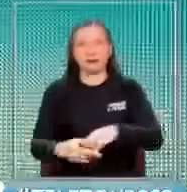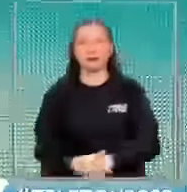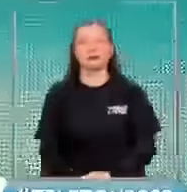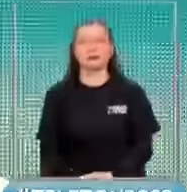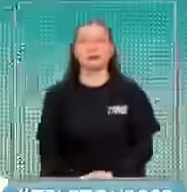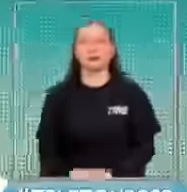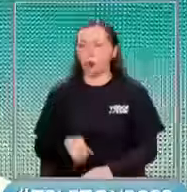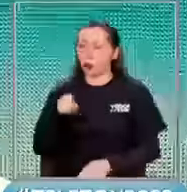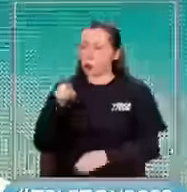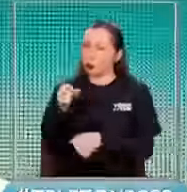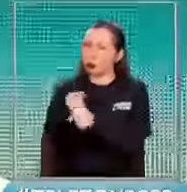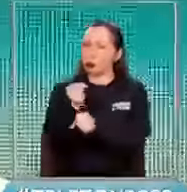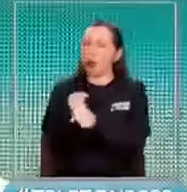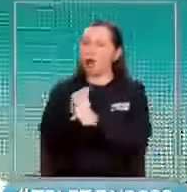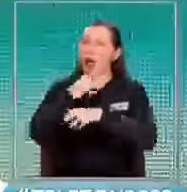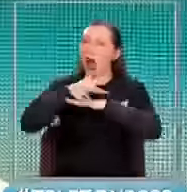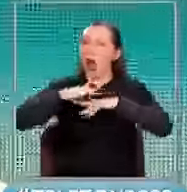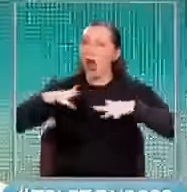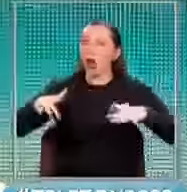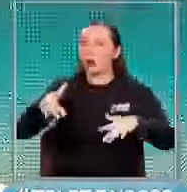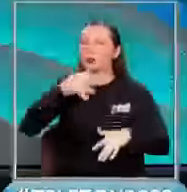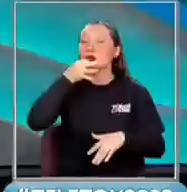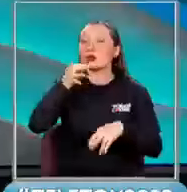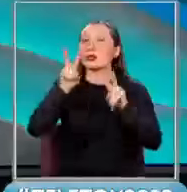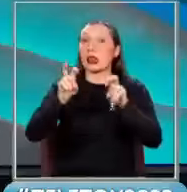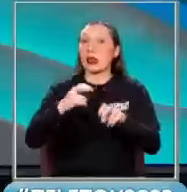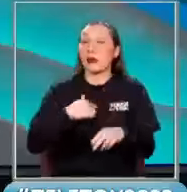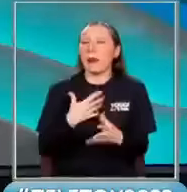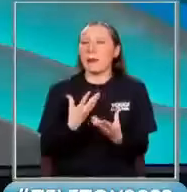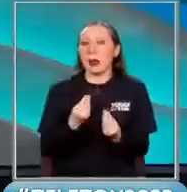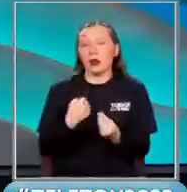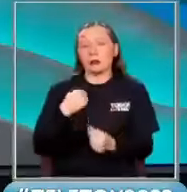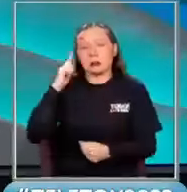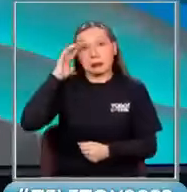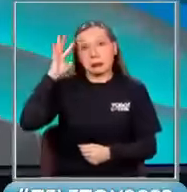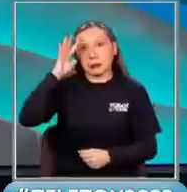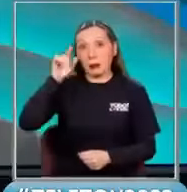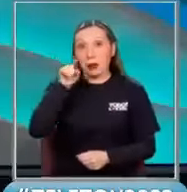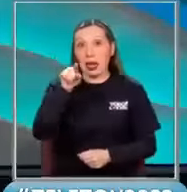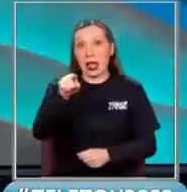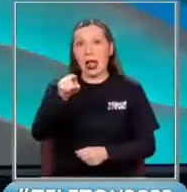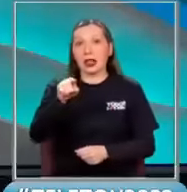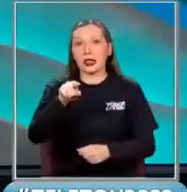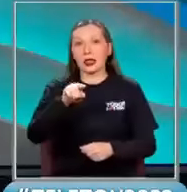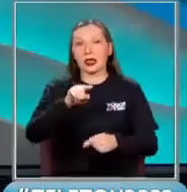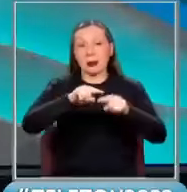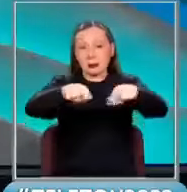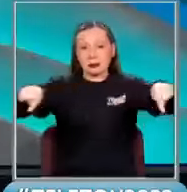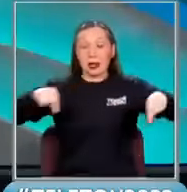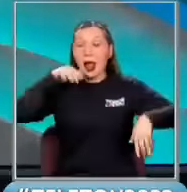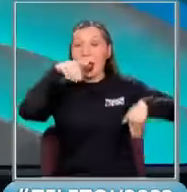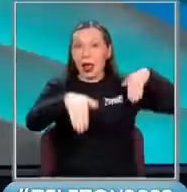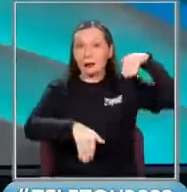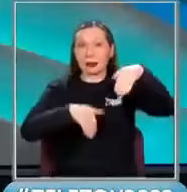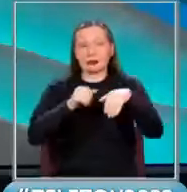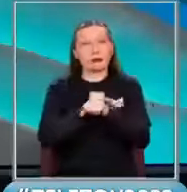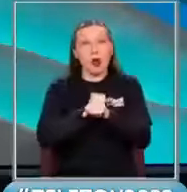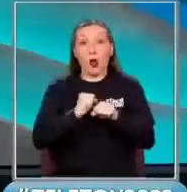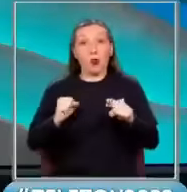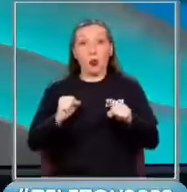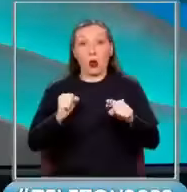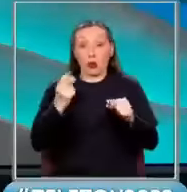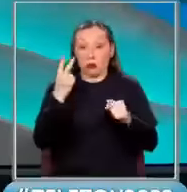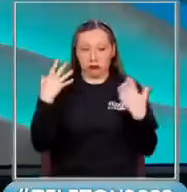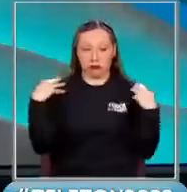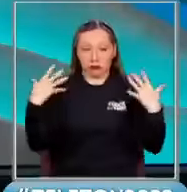Pero fíjate que tú trabajas en el agua, que yo te mencionaba el tema del miedo, porque me imagino que para ti meterte a una piscina sin poder manejar tus